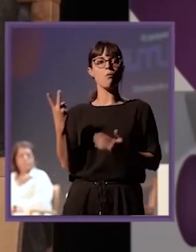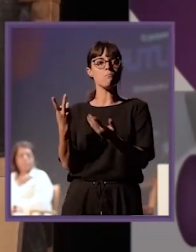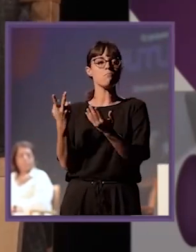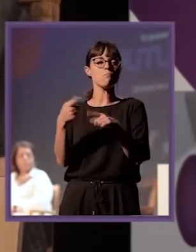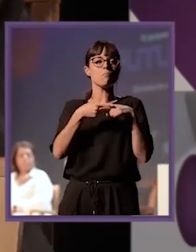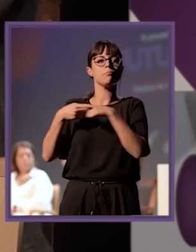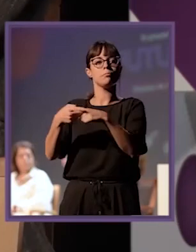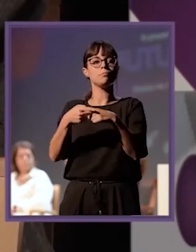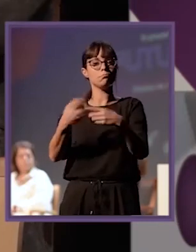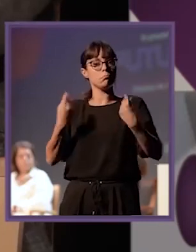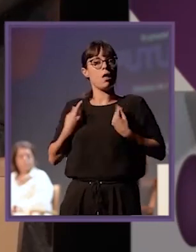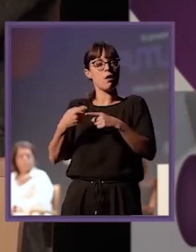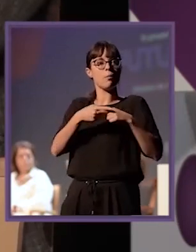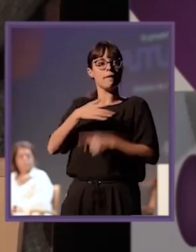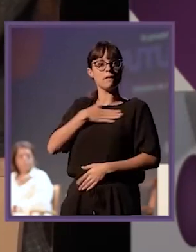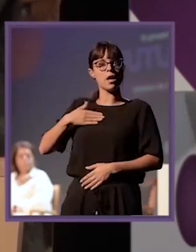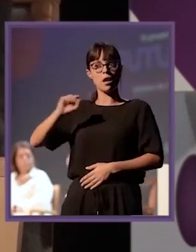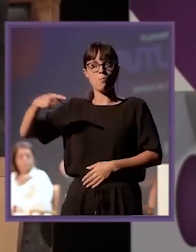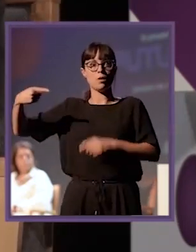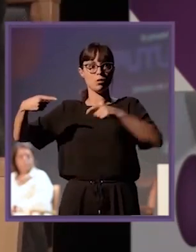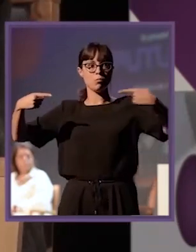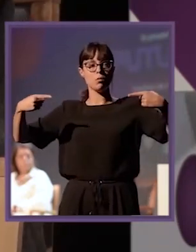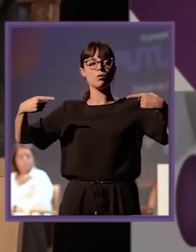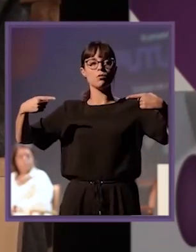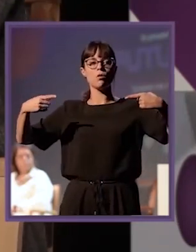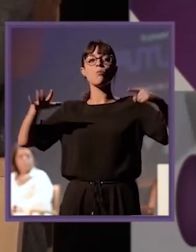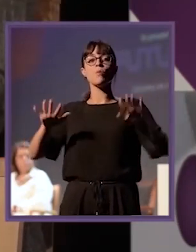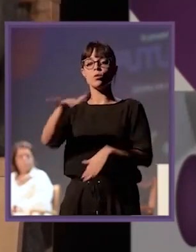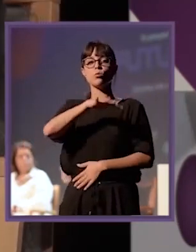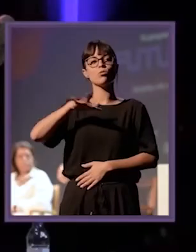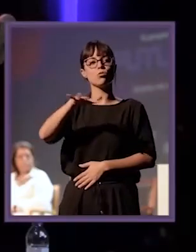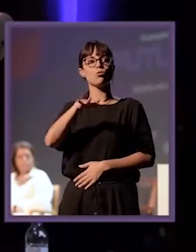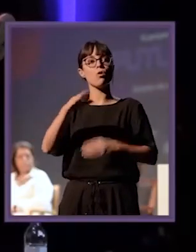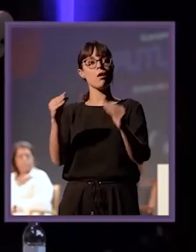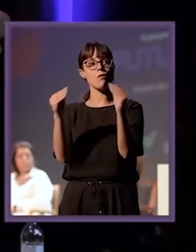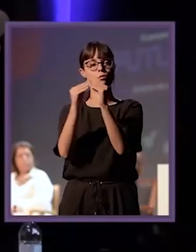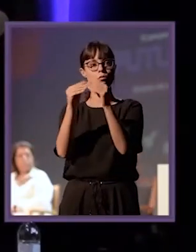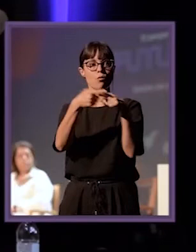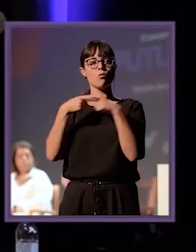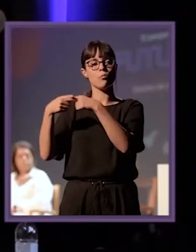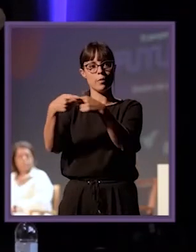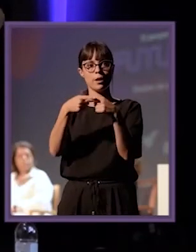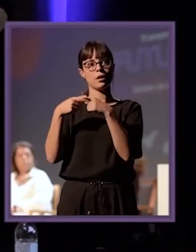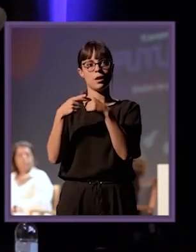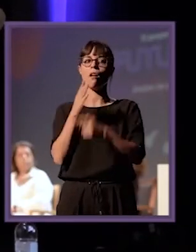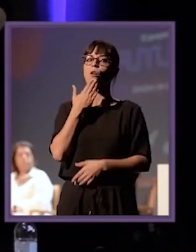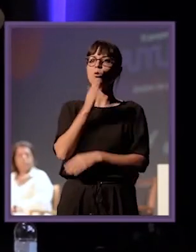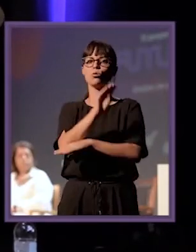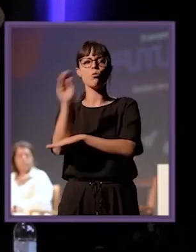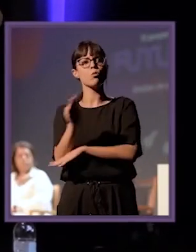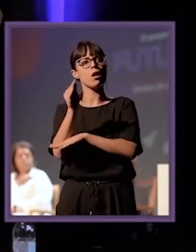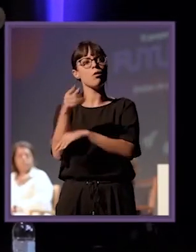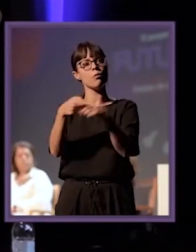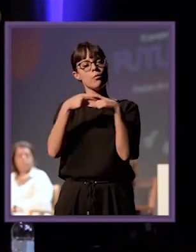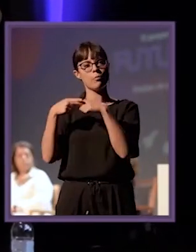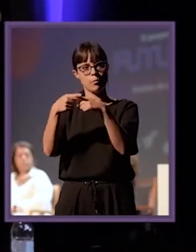su vida en común, cada uno en su piso, en su espacio, pero compartiendo espacios comunes, compartiendo el cuidado en común, compartiendo el ocio en común. Además, es